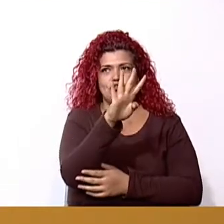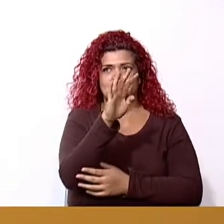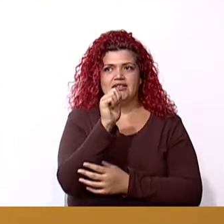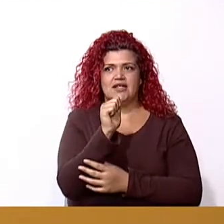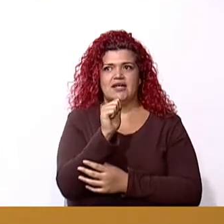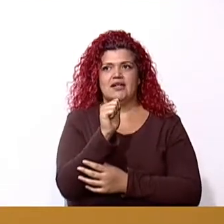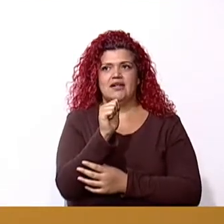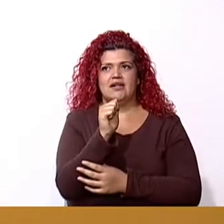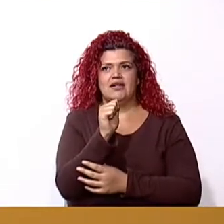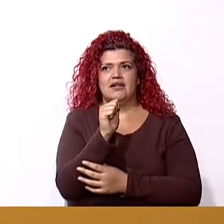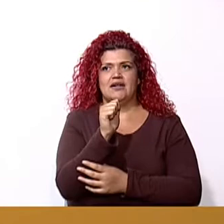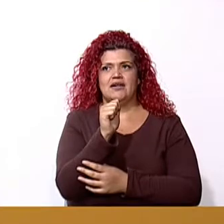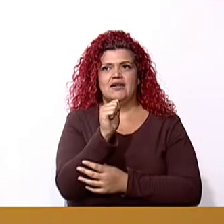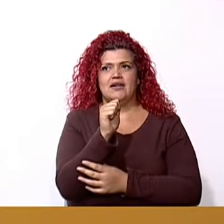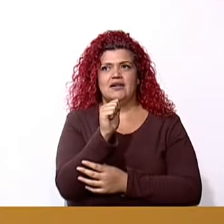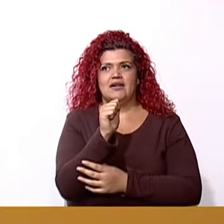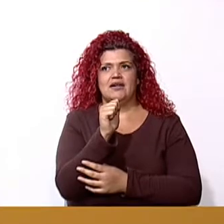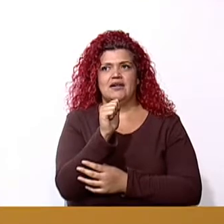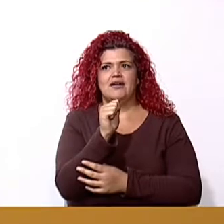catorce